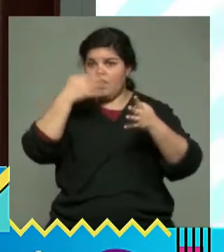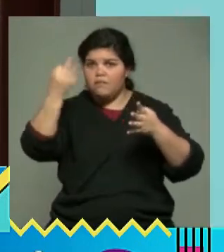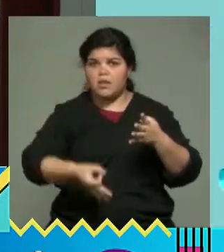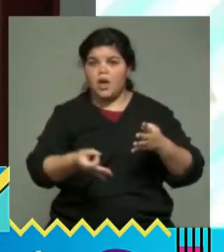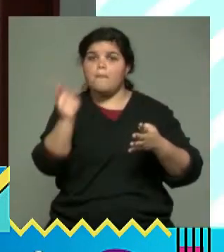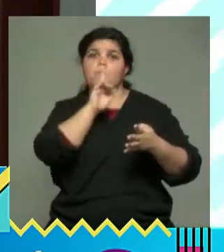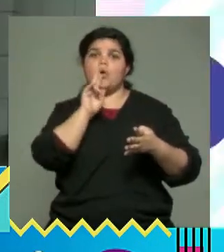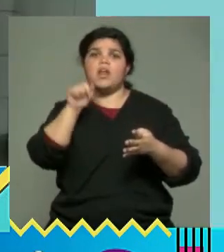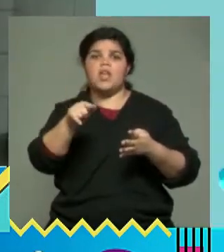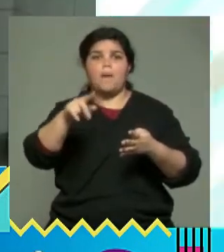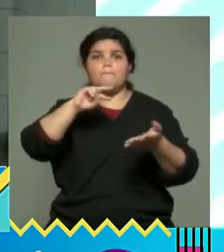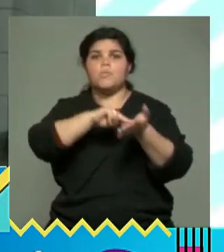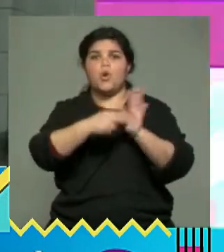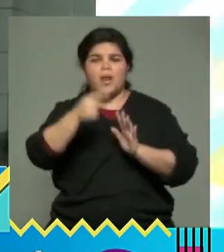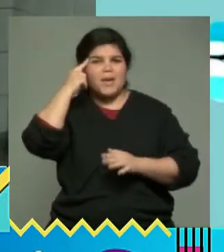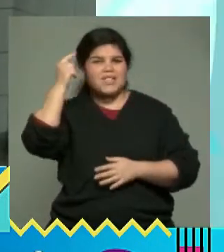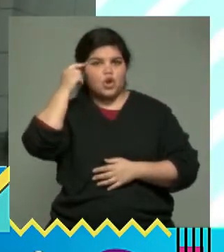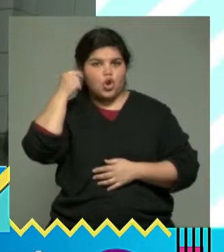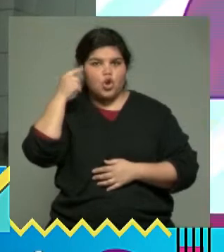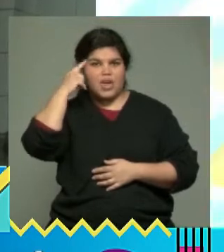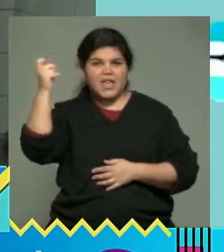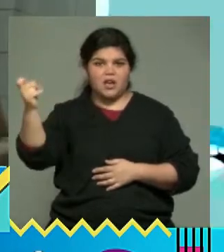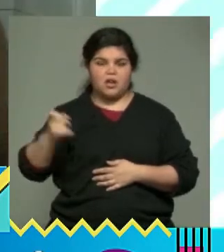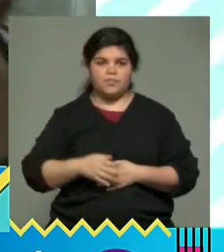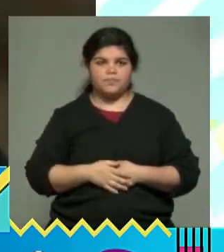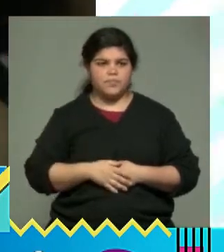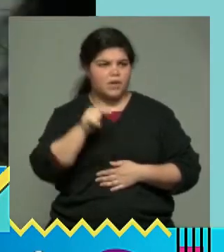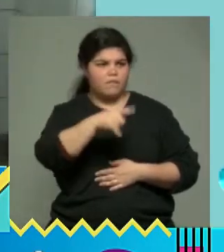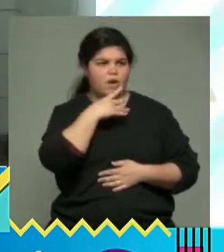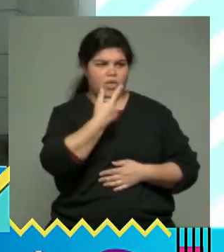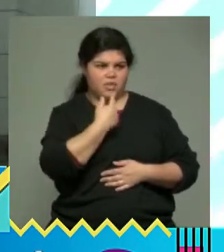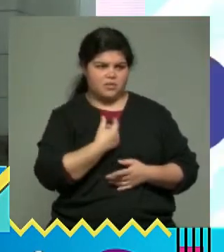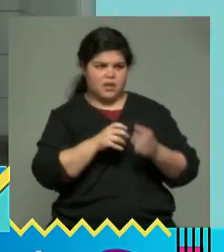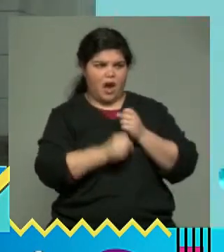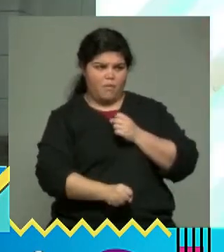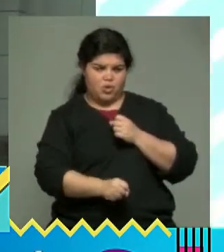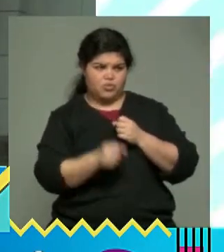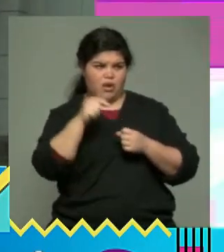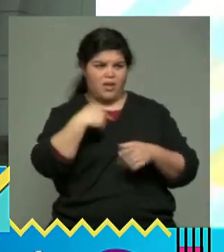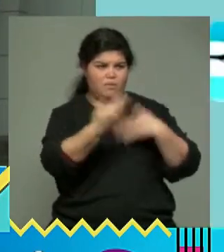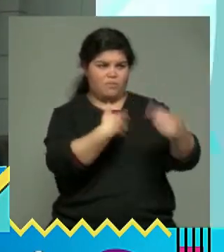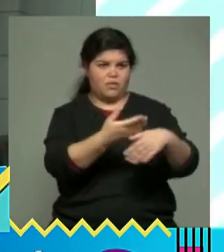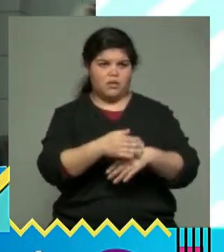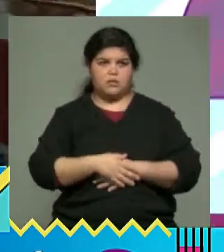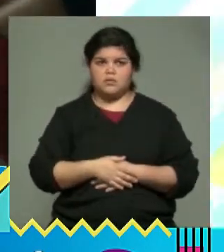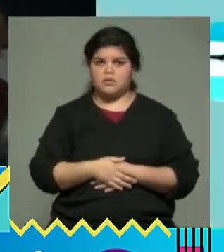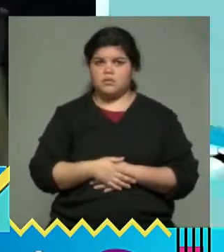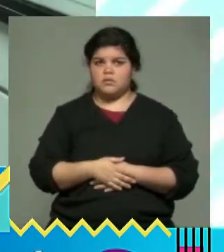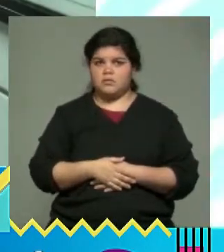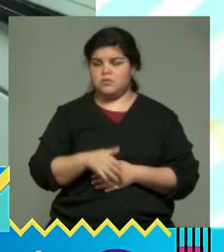las mujeres. O sea, vos decís que a partir de un aborto hay consecuencias en todo esto. Síndrome post-aborto se llama. Está descrito por la